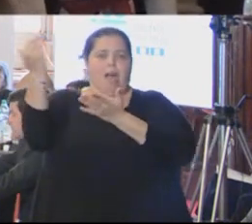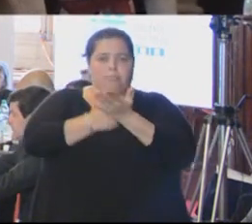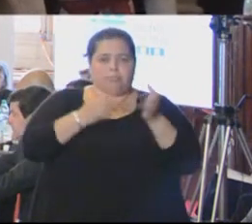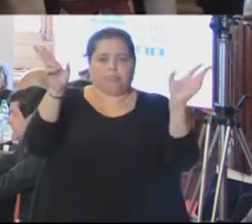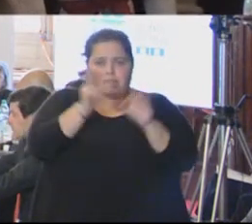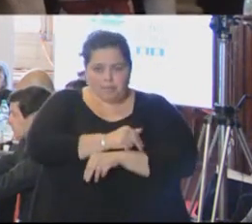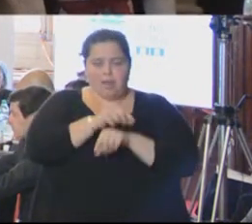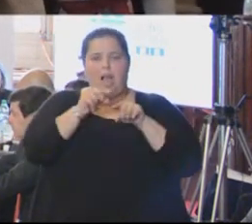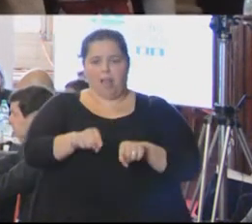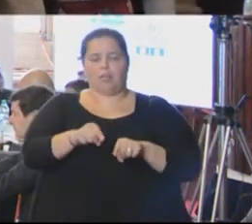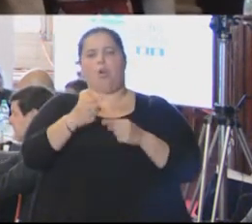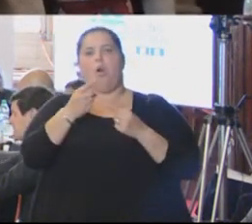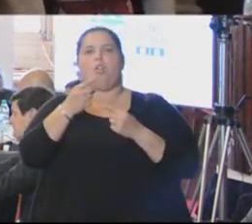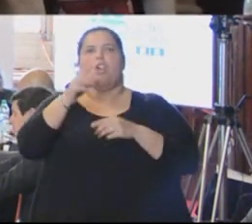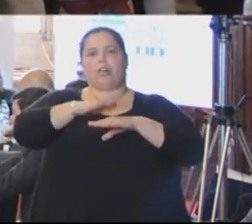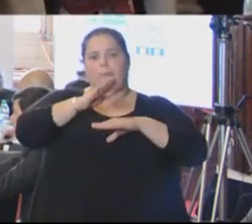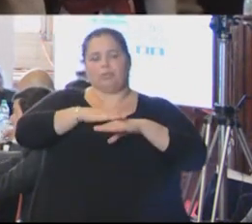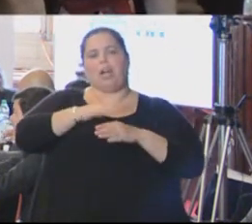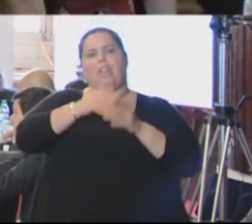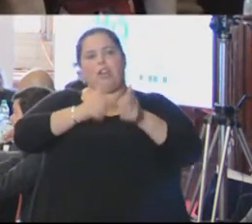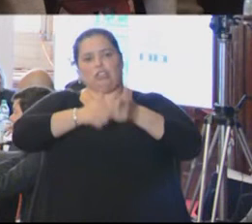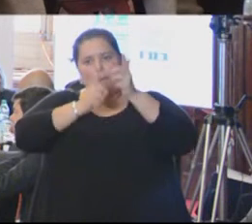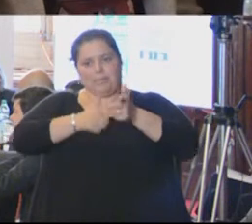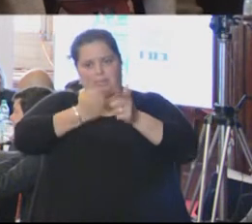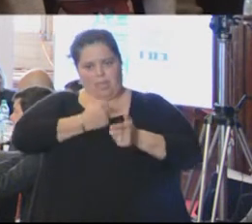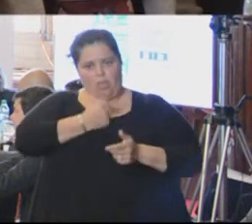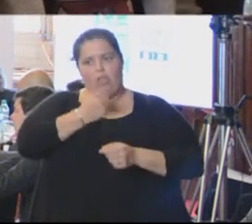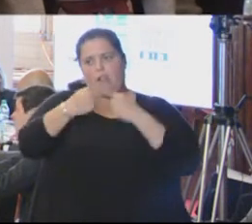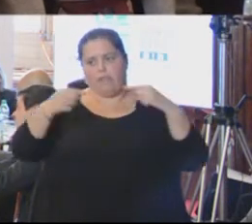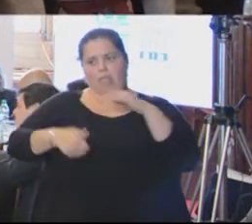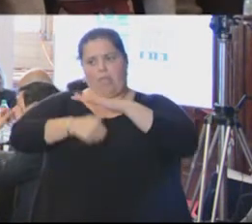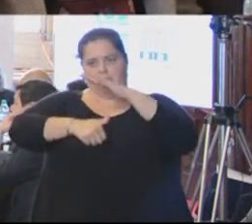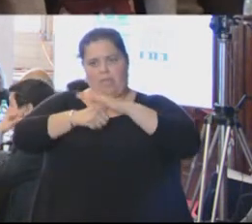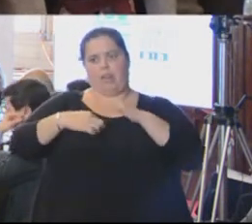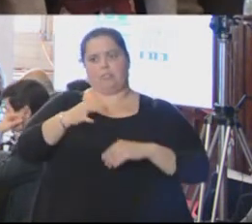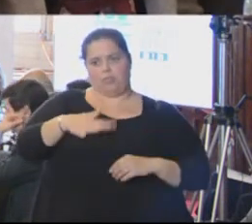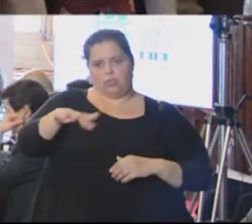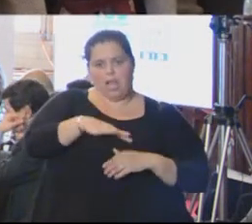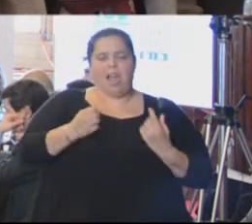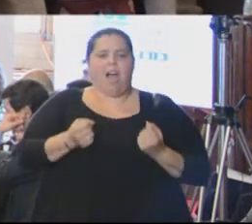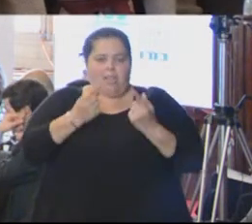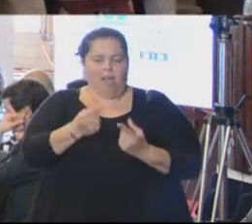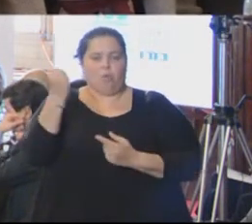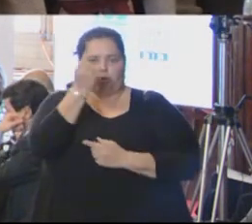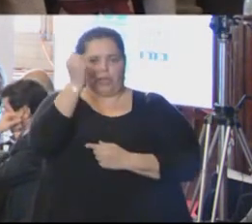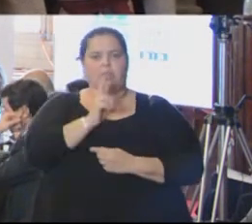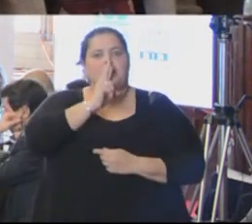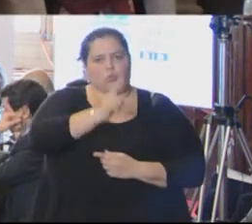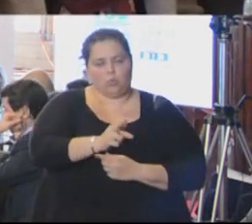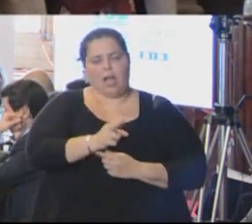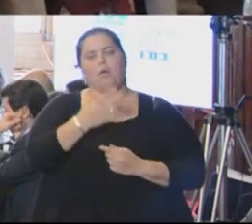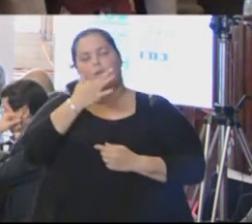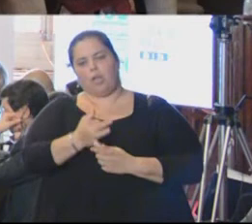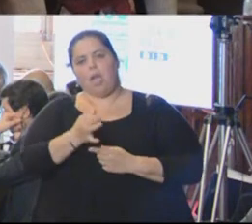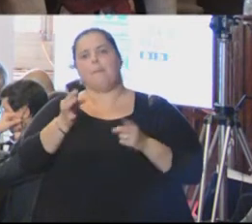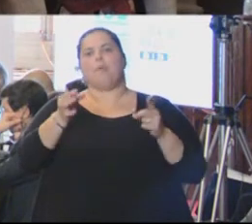criminales responsables de homicidios de líderes sociales han arrojado importantes resultados, entre otros. Se han neutralizado